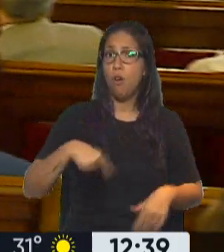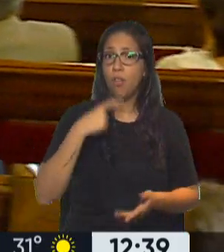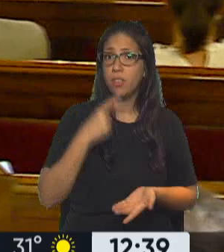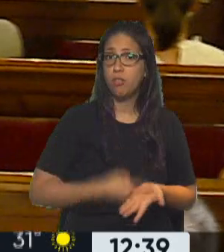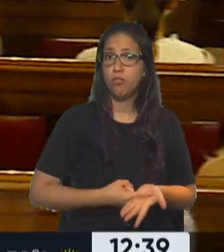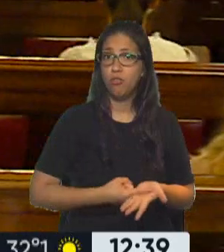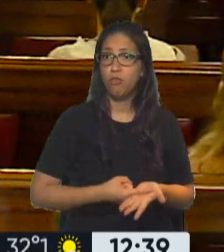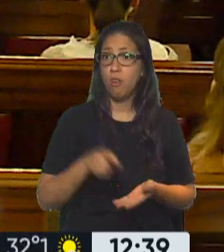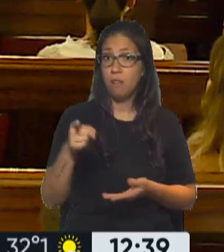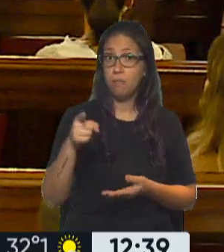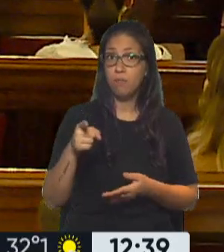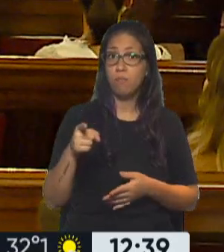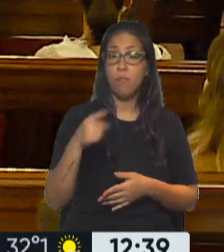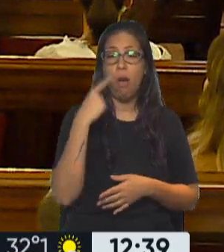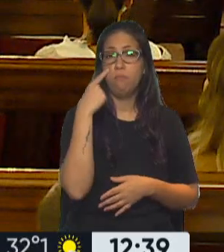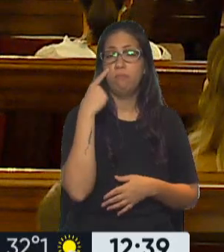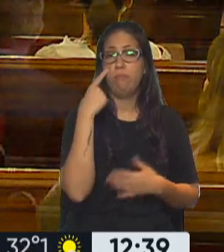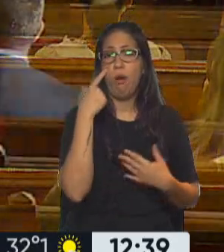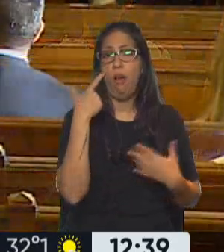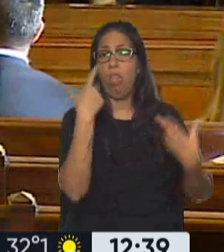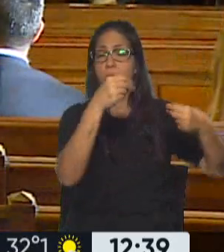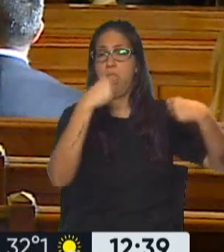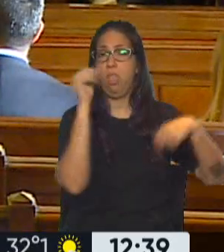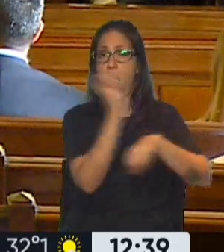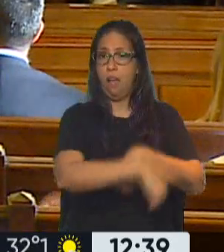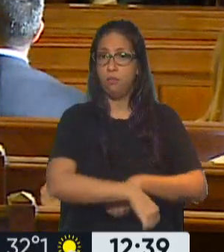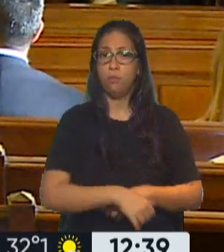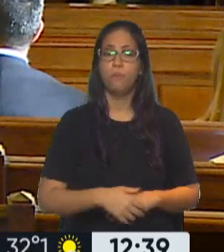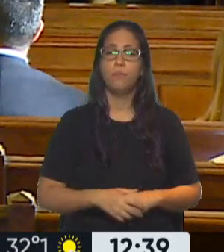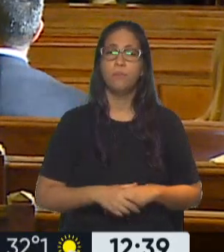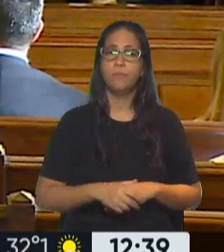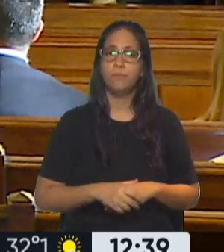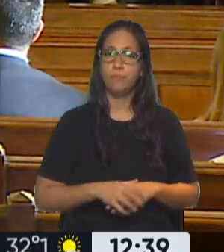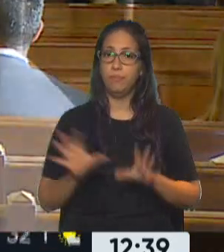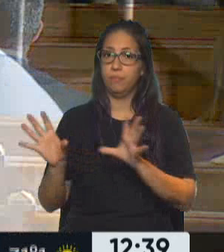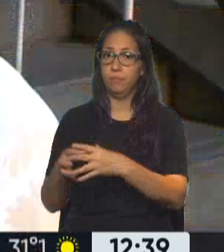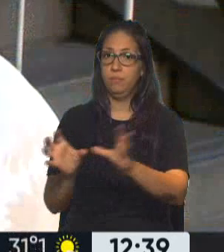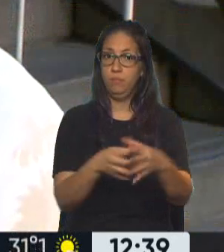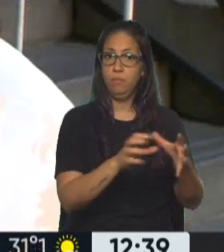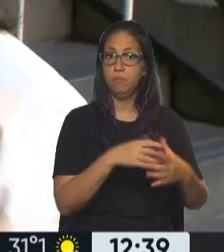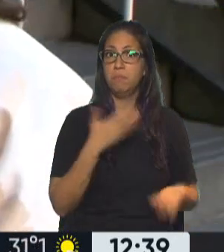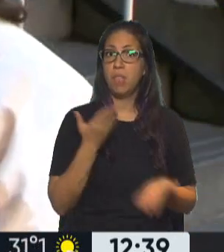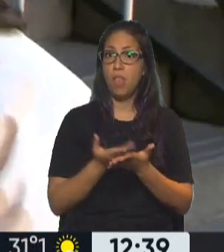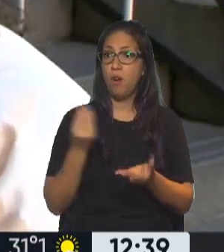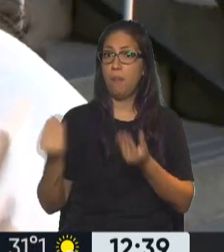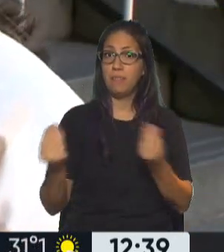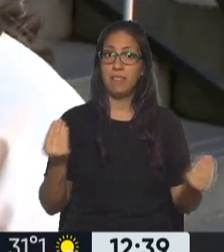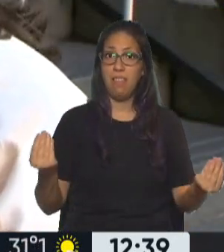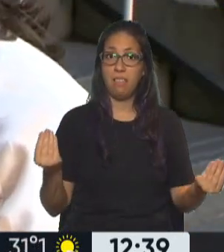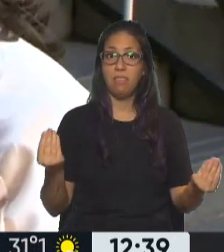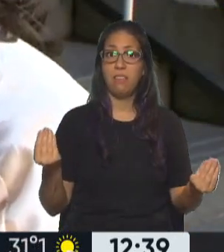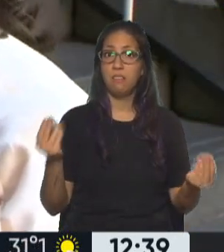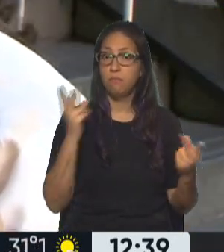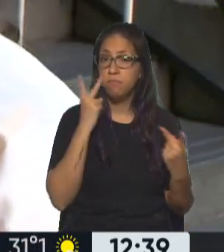de desconocer a la propia Corte Suprema de Justicia. Los distintos bloques pidieron que se nombre su representante. Nosotros tenemos